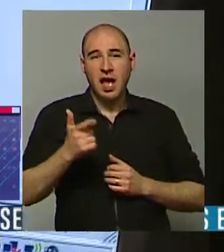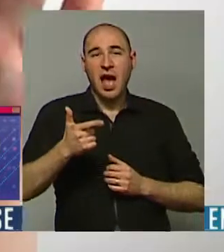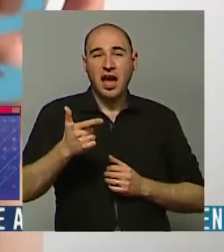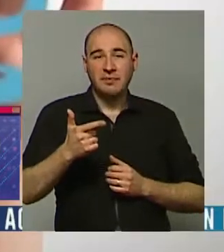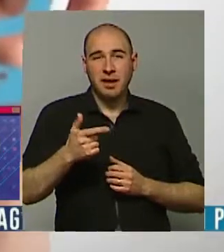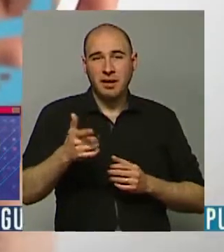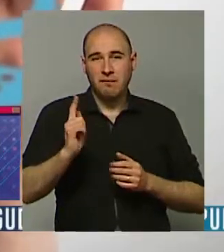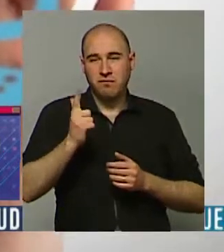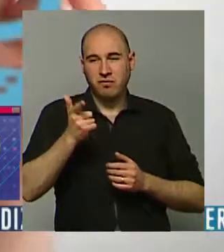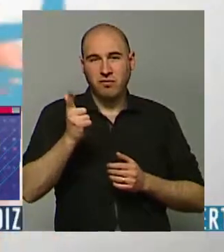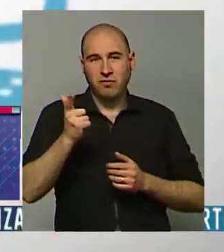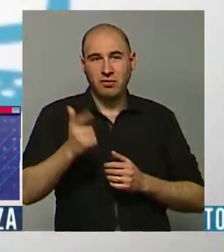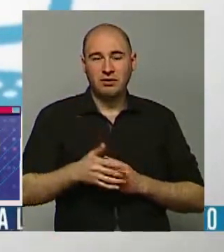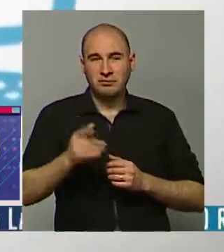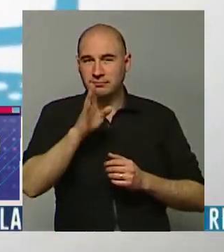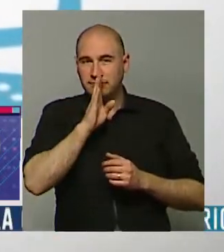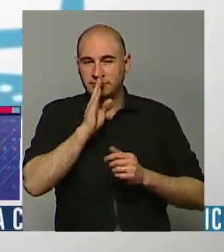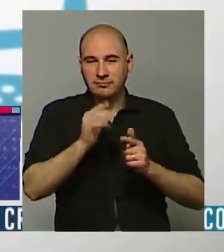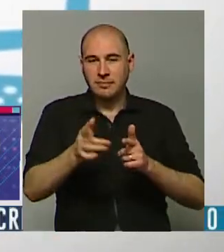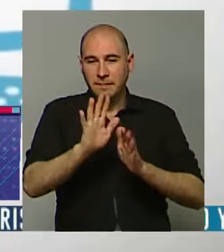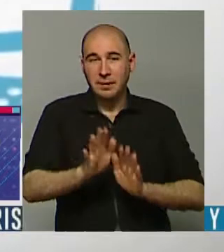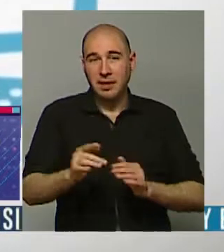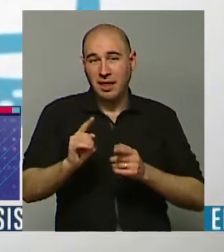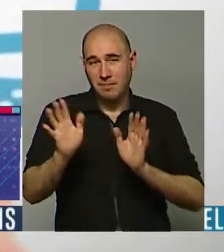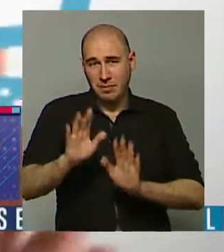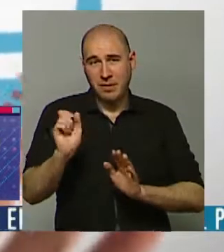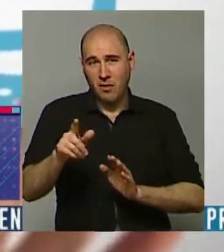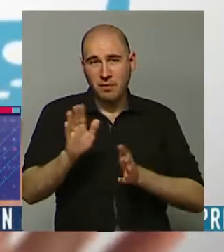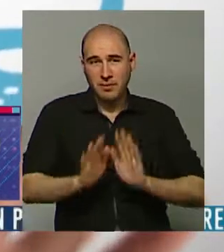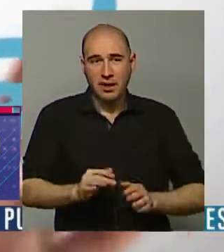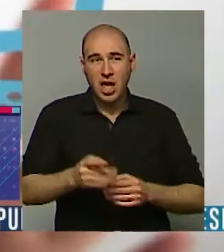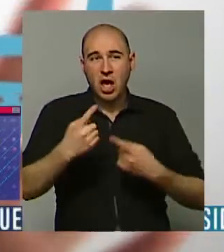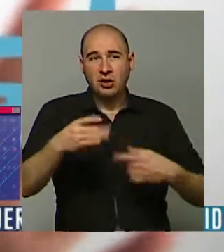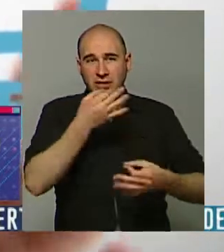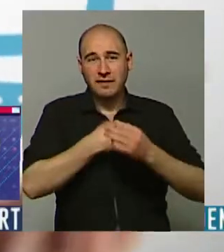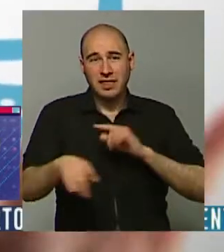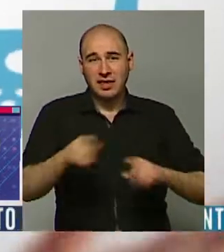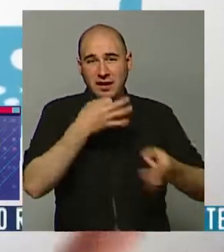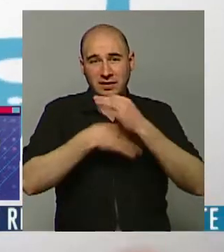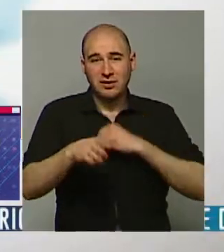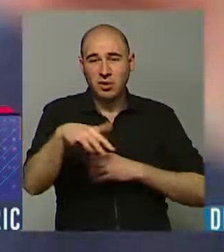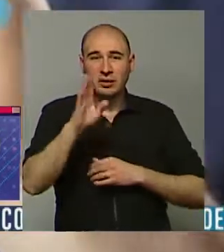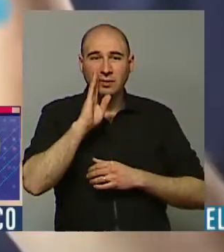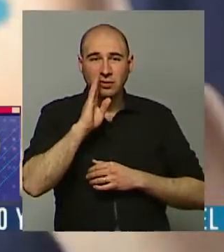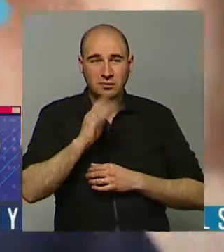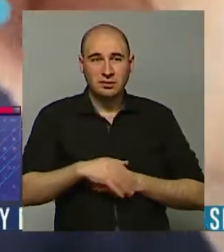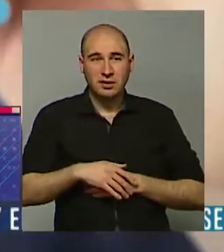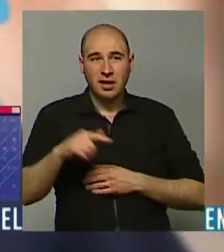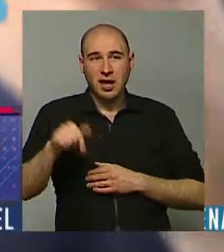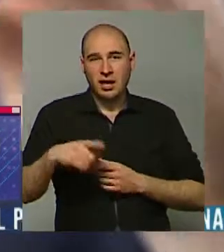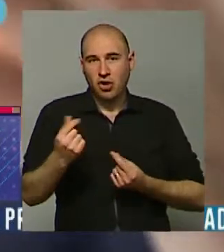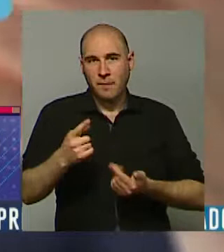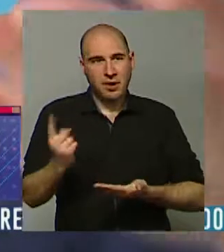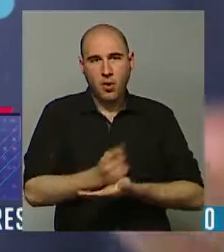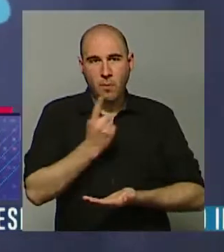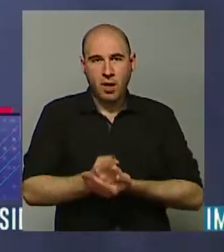a repetición y con silenciador que vos la podés armar directamente. Y te venden los productos por internet en Estados Unidos. Sí. Aquí no, acá no podés comprar nada